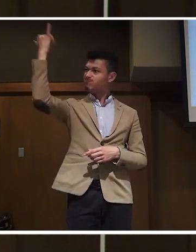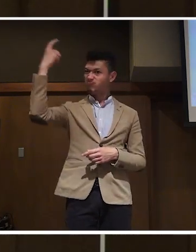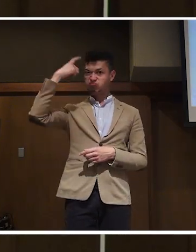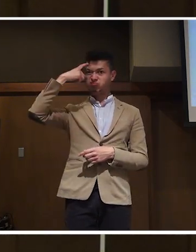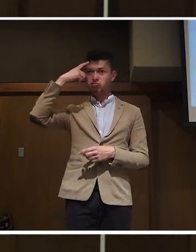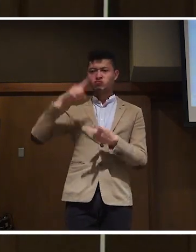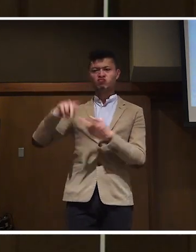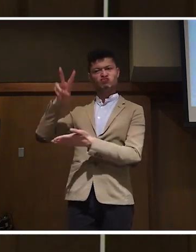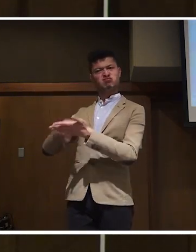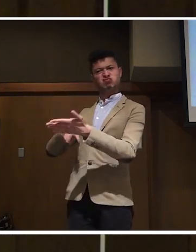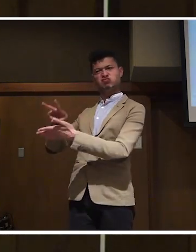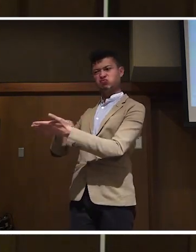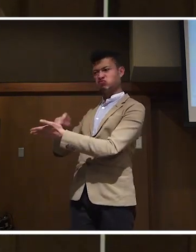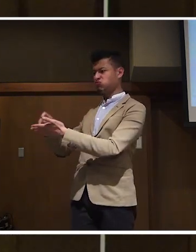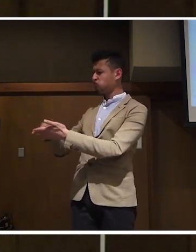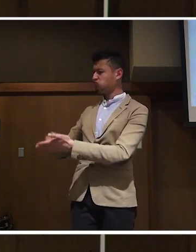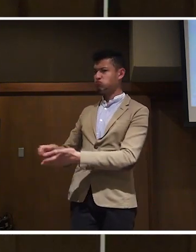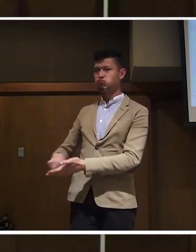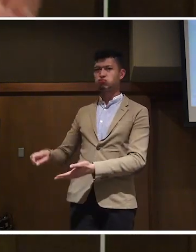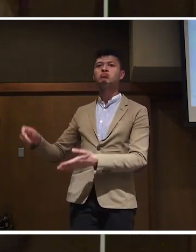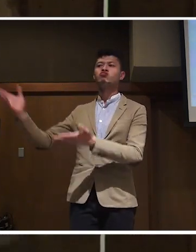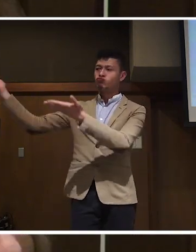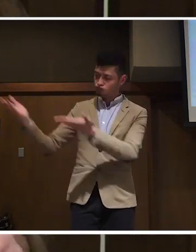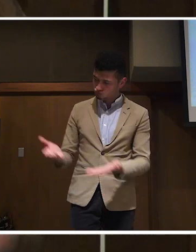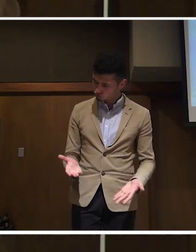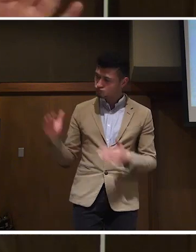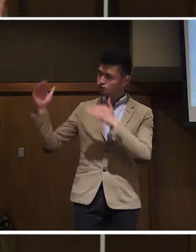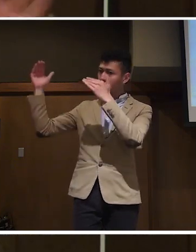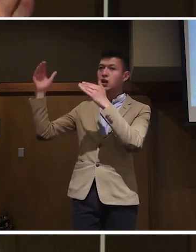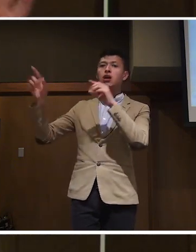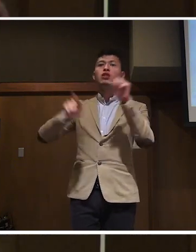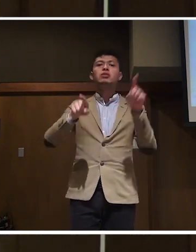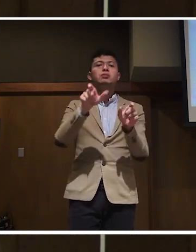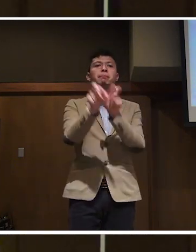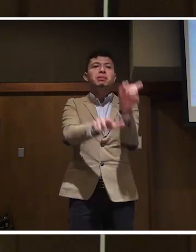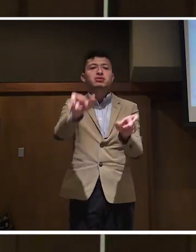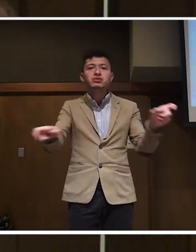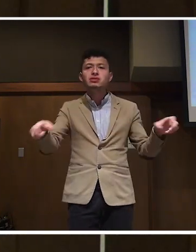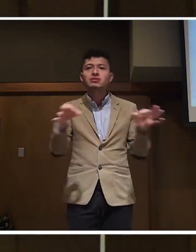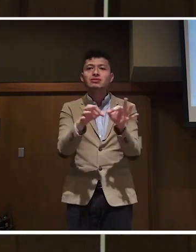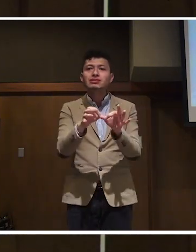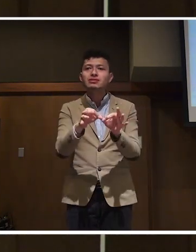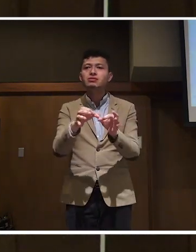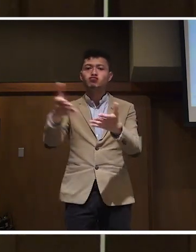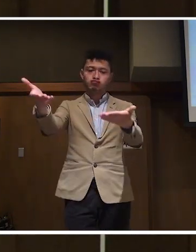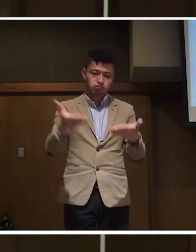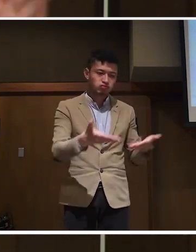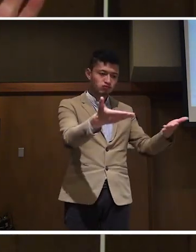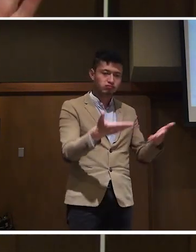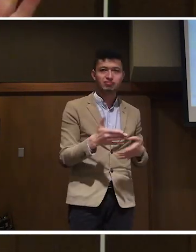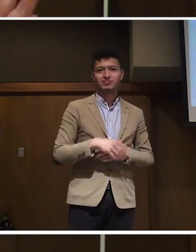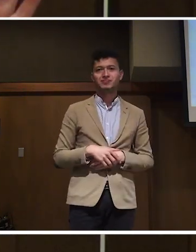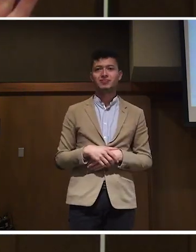de lo que ha sido la cultura del pueblo en muchas áreas. Y son fundamentalmente estas, son los libros. Aquí están